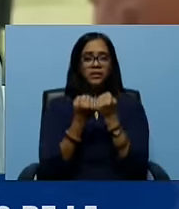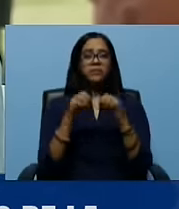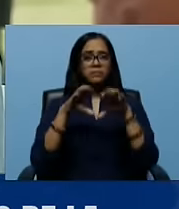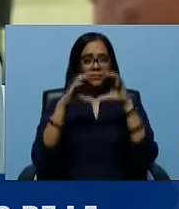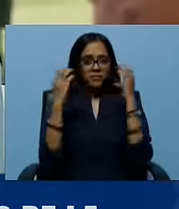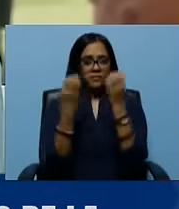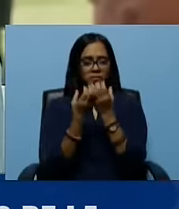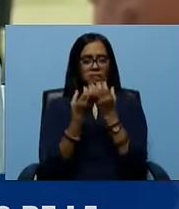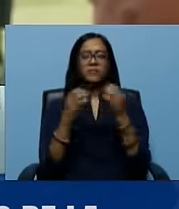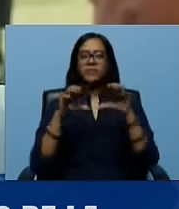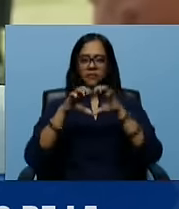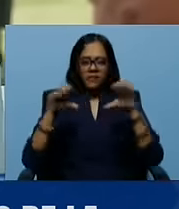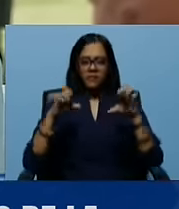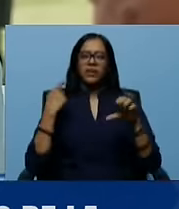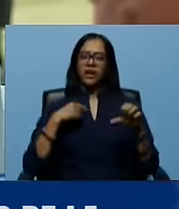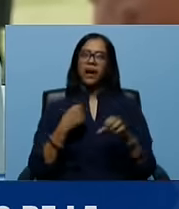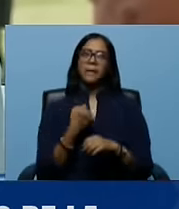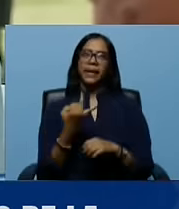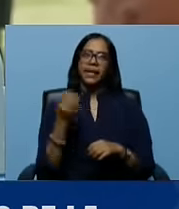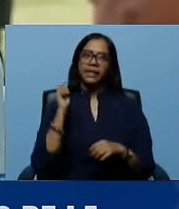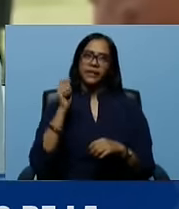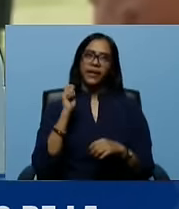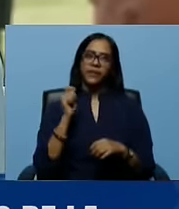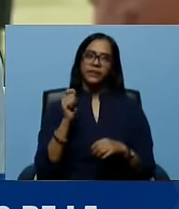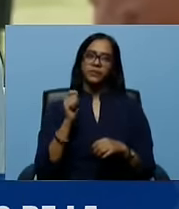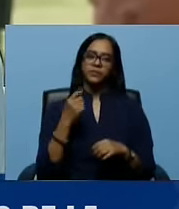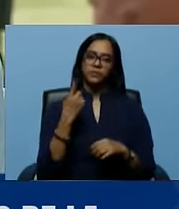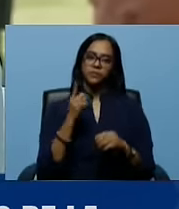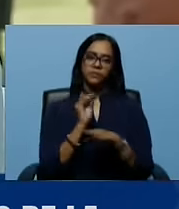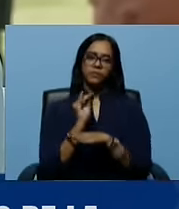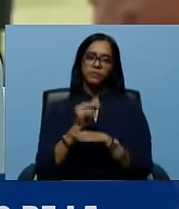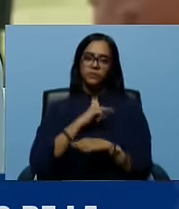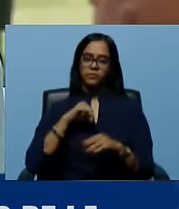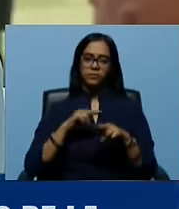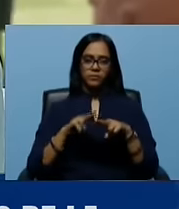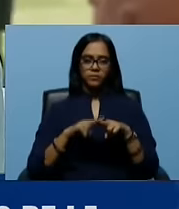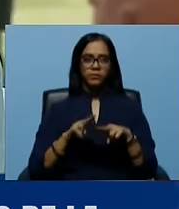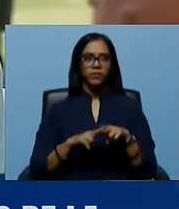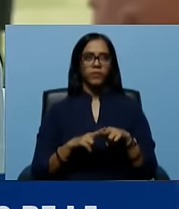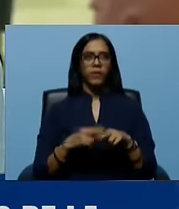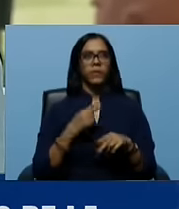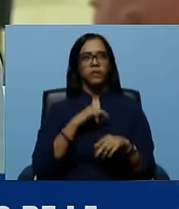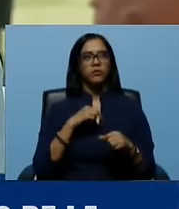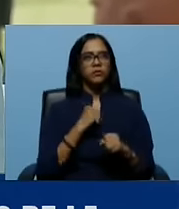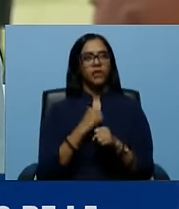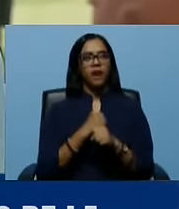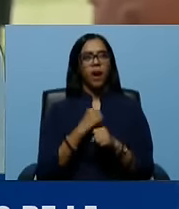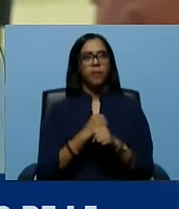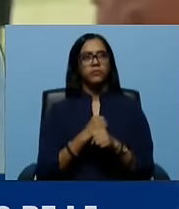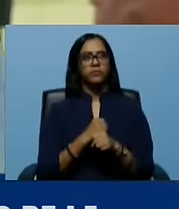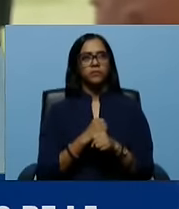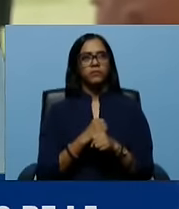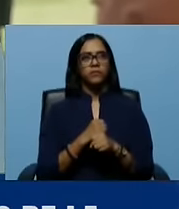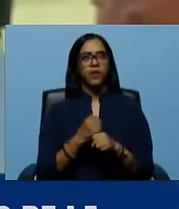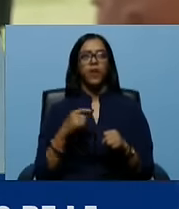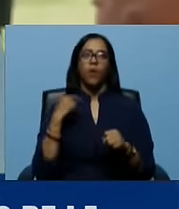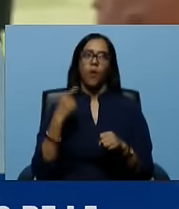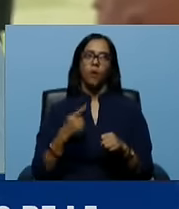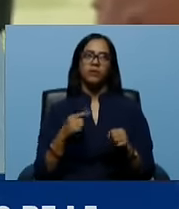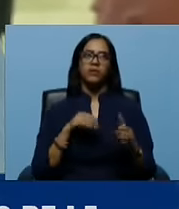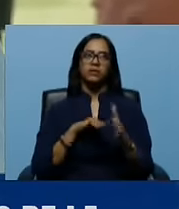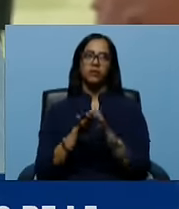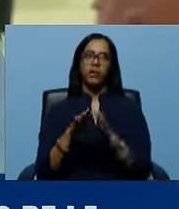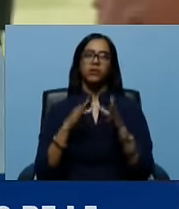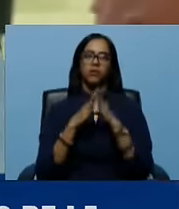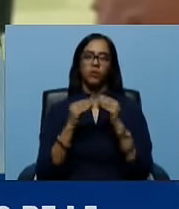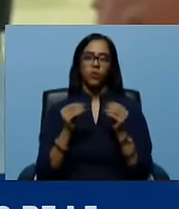educación, presidente, tiene varias tareas. Una de ellas es cuidar a nuestros niños mientras nosotros trabajamos. Otra de ellas es desarrollar todo